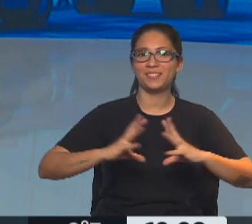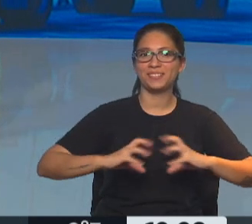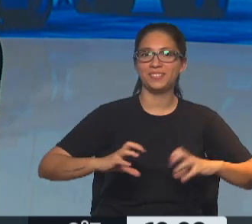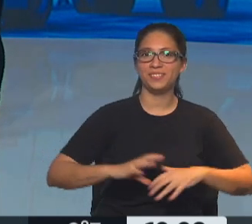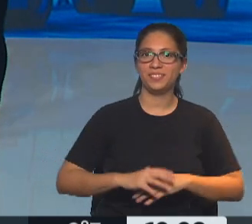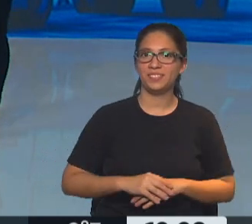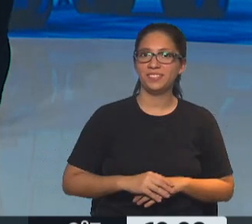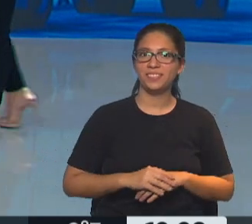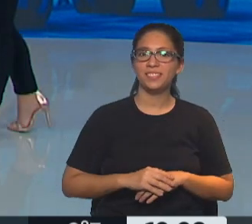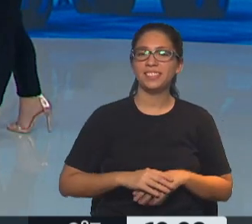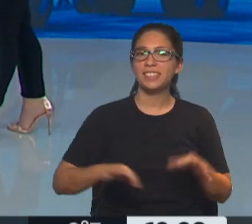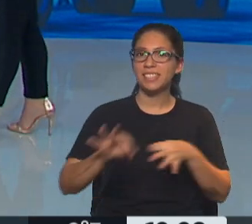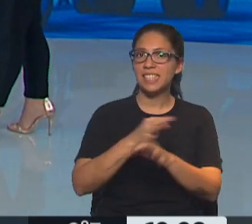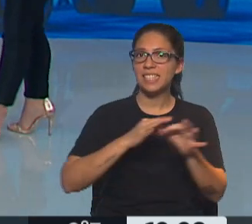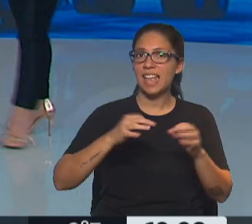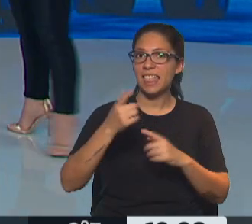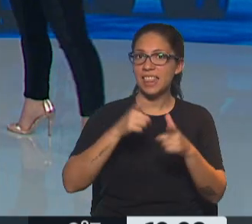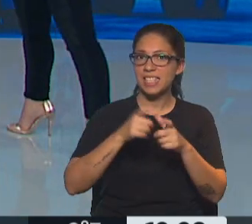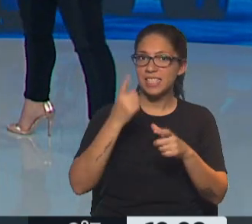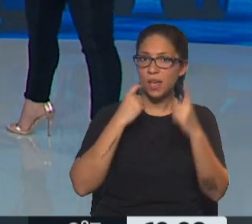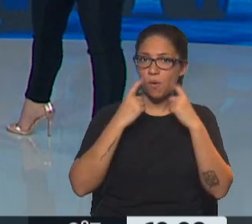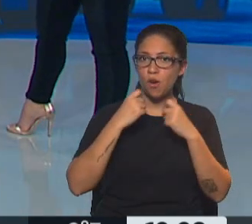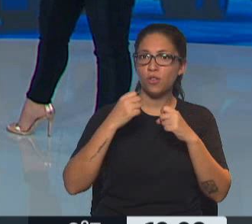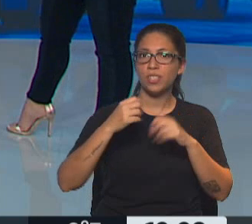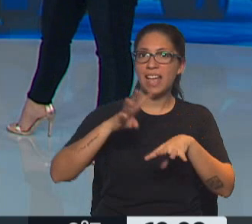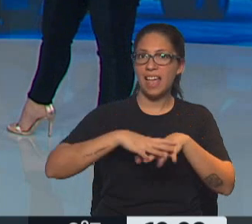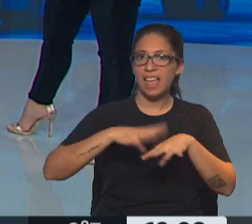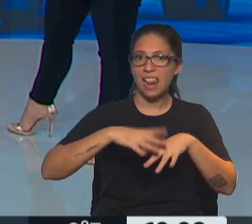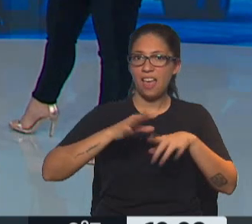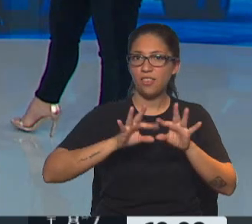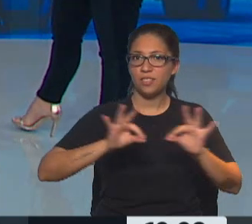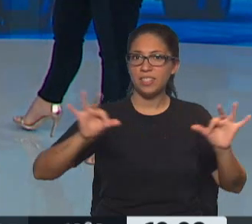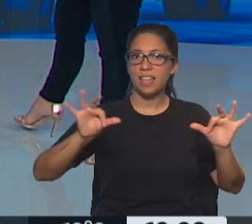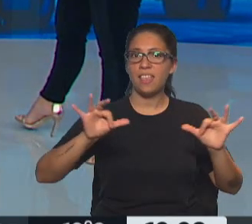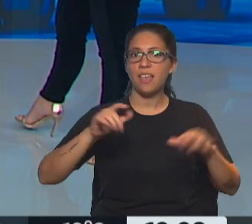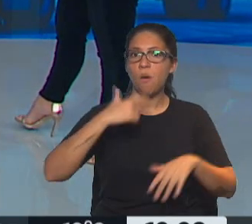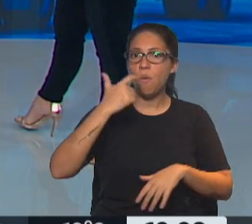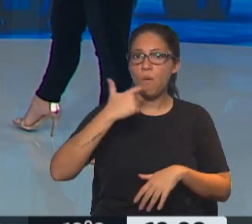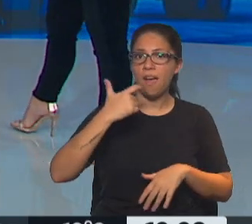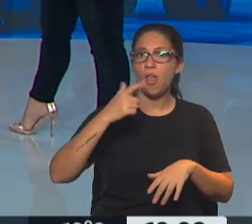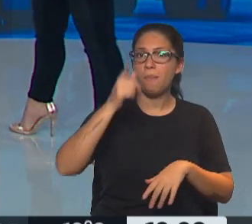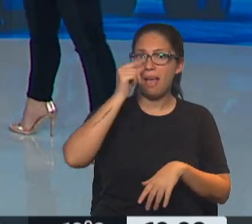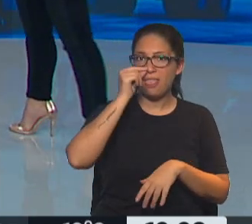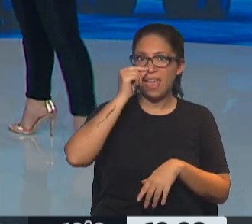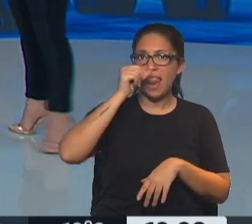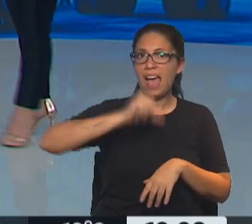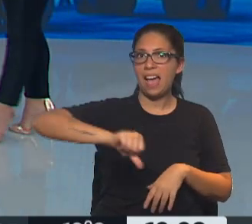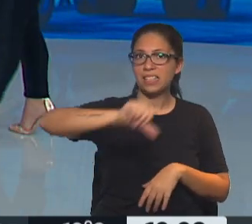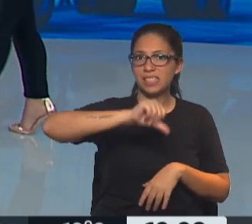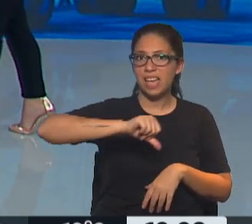bruto. India, semillas de cebolla, algodón, desperdicios de algodón, hilados de seda. Indonesia, cuero, madera, cacao en grano, aceite de